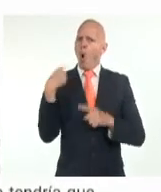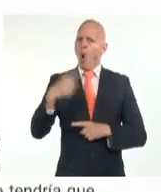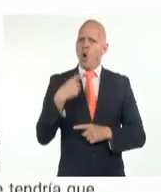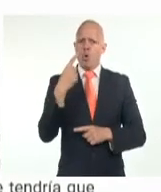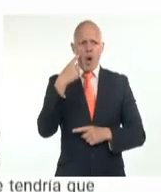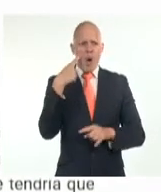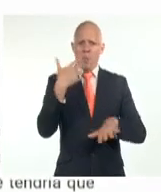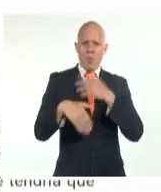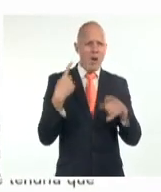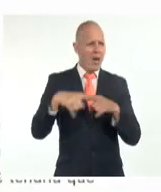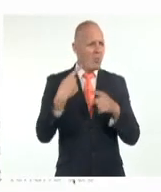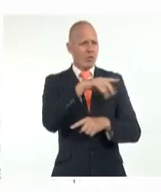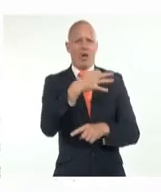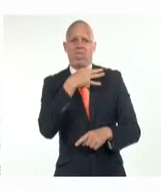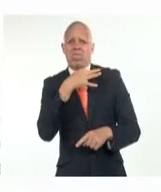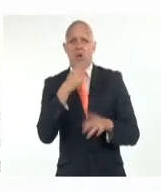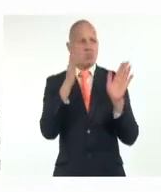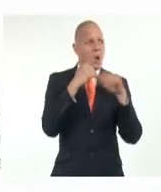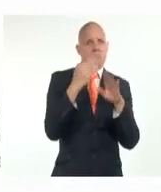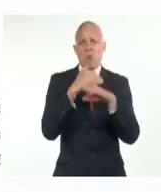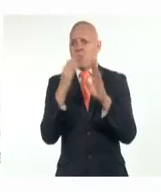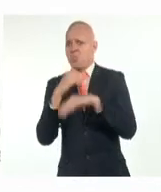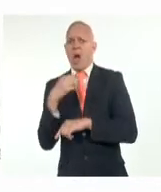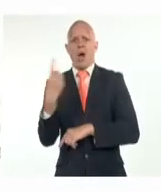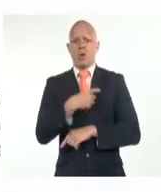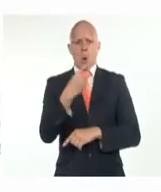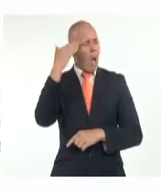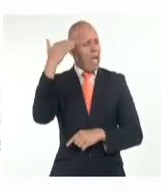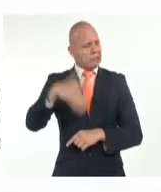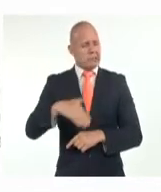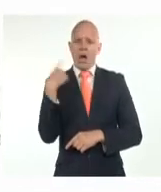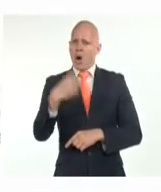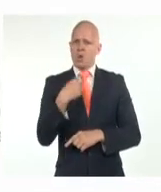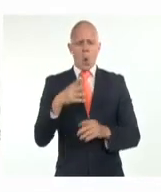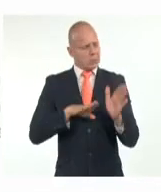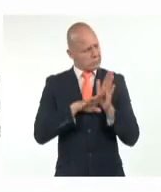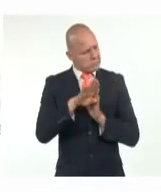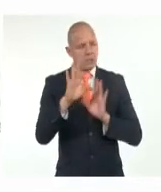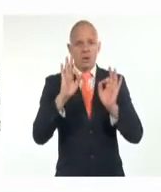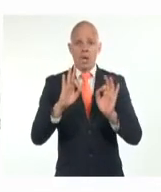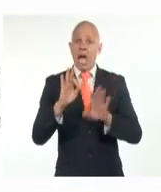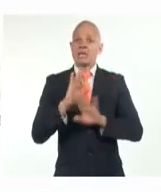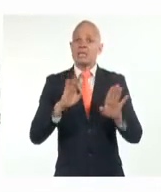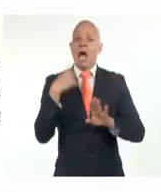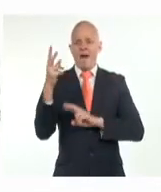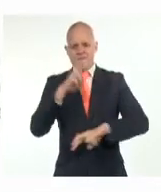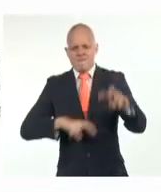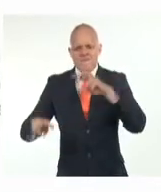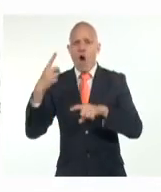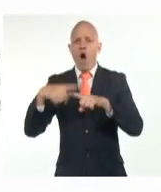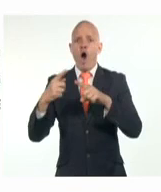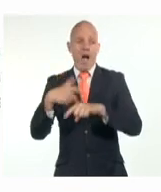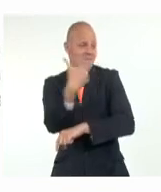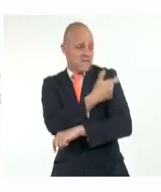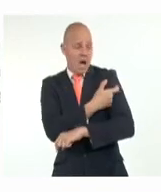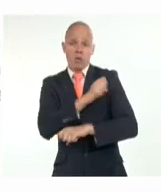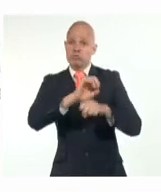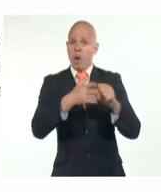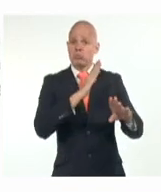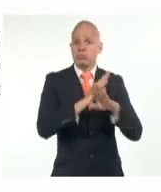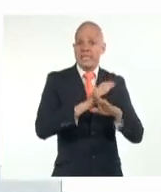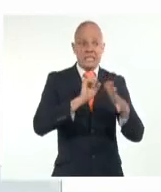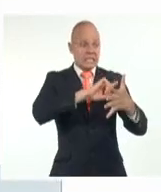la pequeña nación caribeña haya sido capaz de producir no uno, sino cinco candidatos vacunales con la capacidad productiva suficiente para